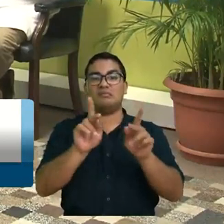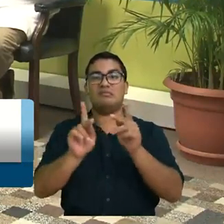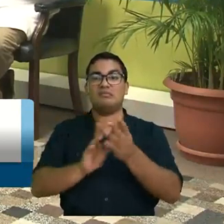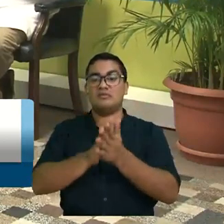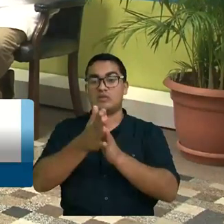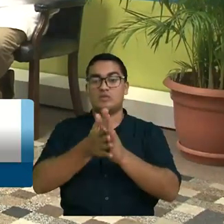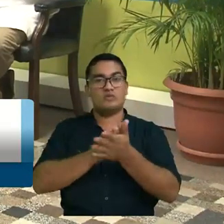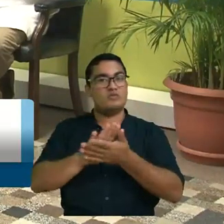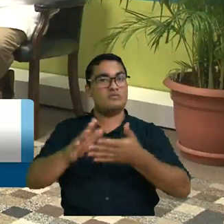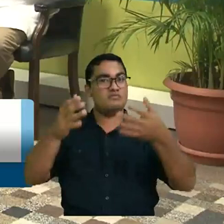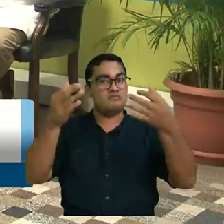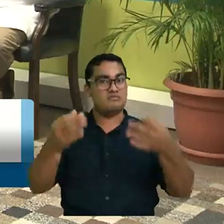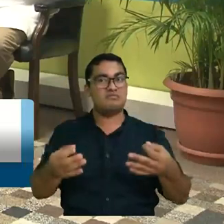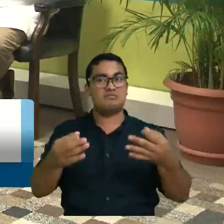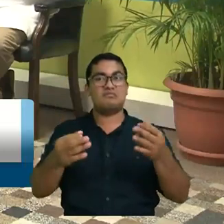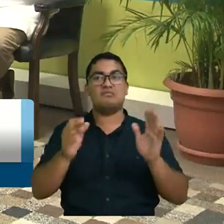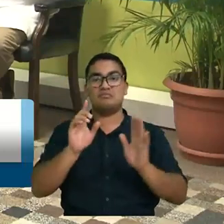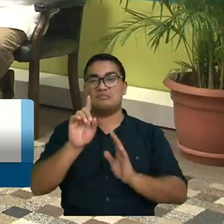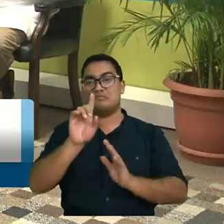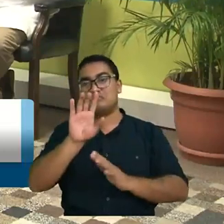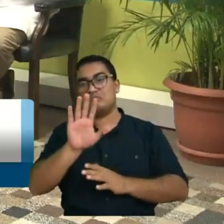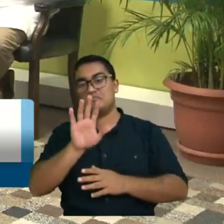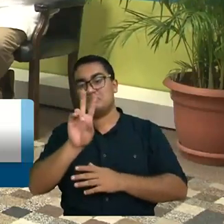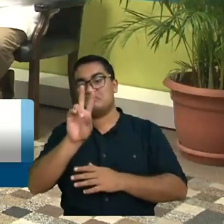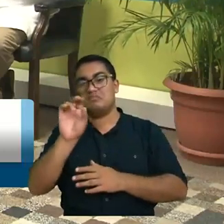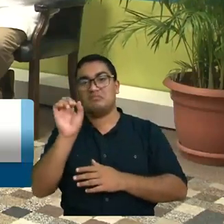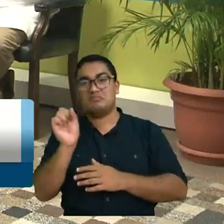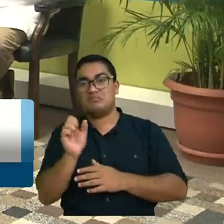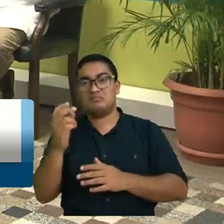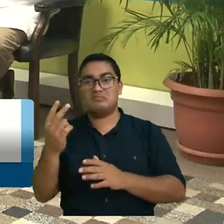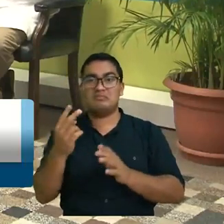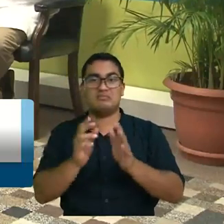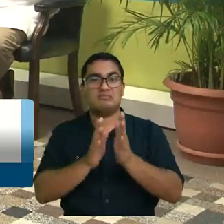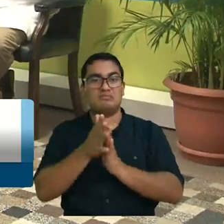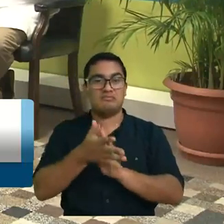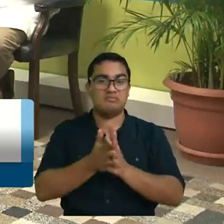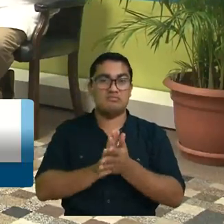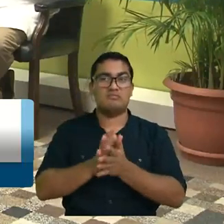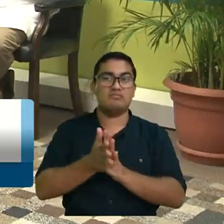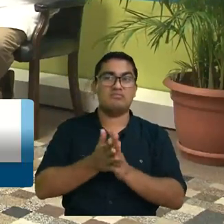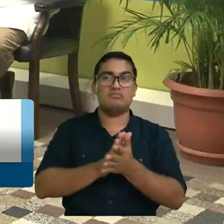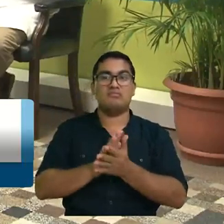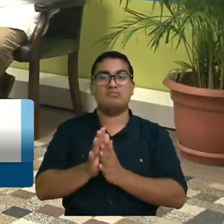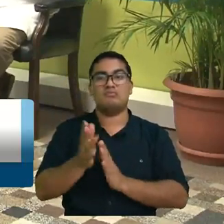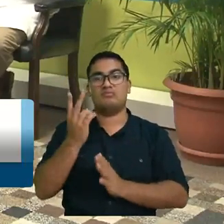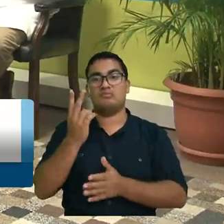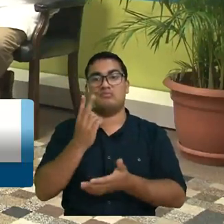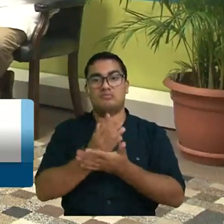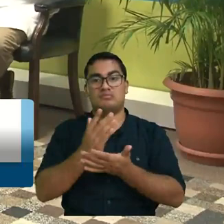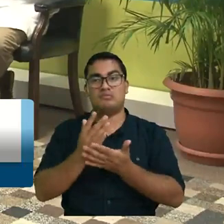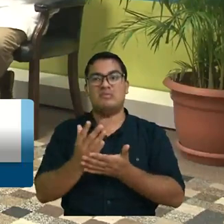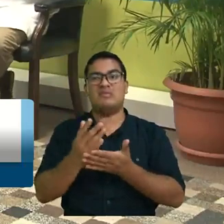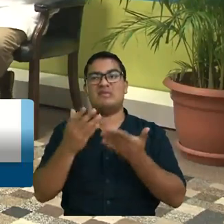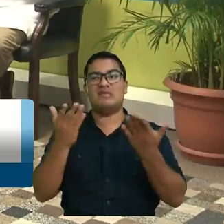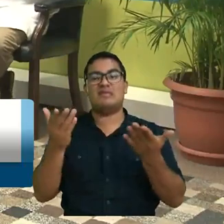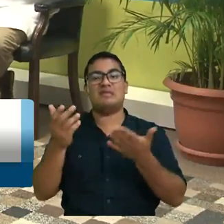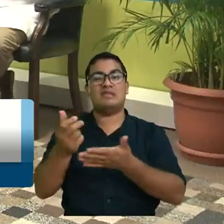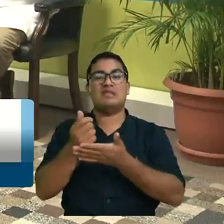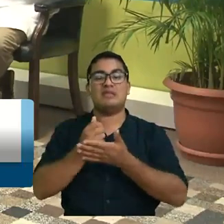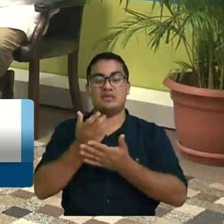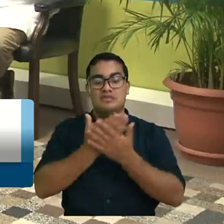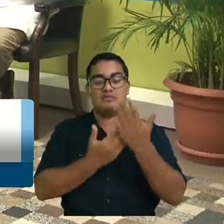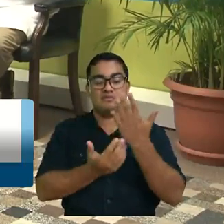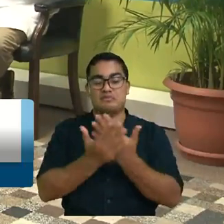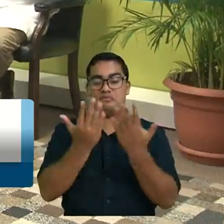bien por 15 a 20 segundos y repetir el proceso una dos veces. Esto nos va a ayudar a eliminar los virus de las